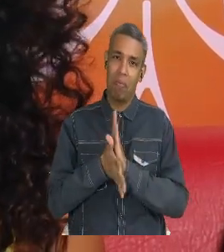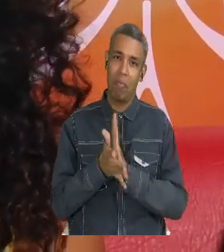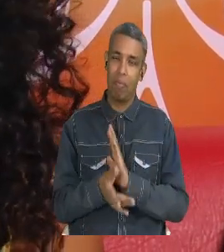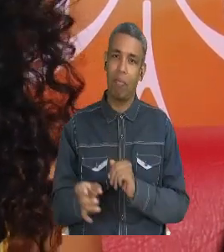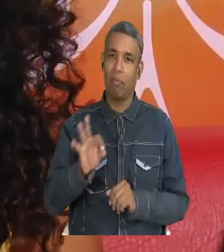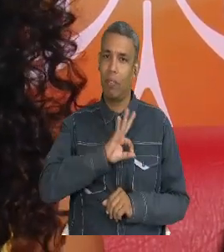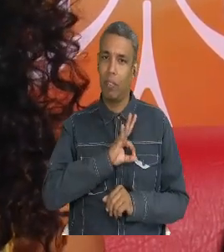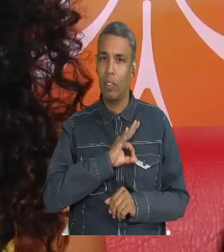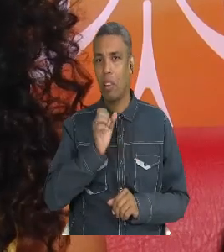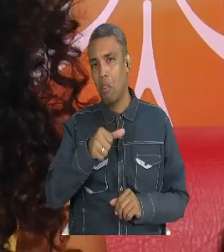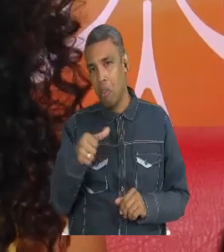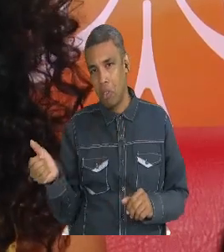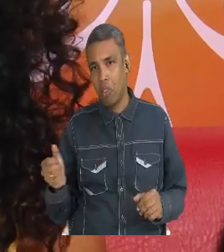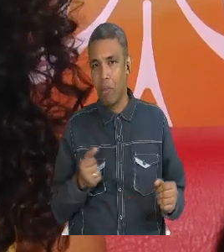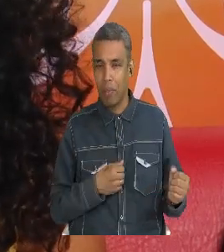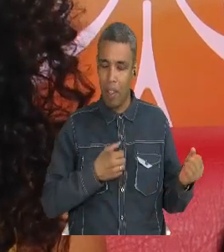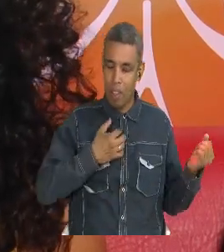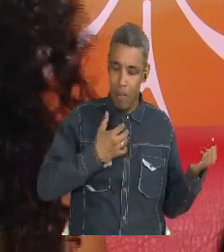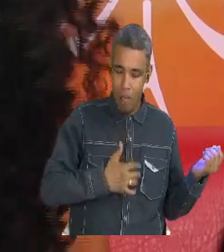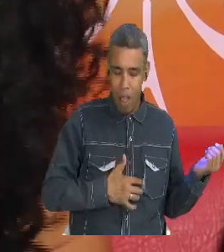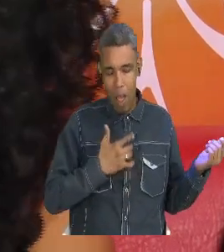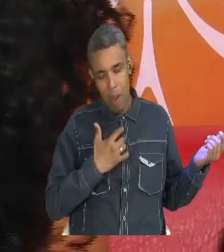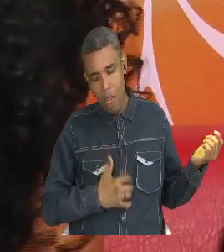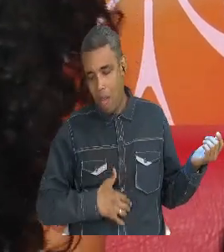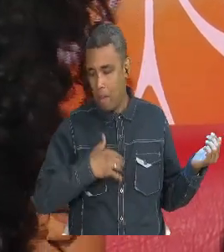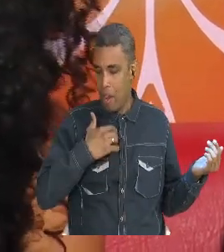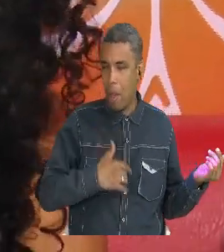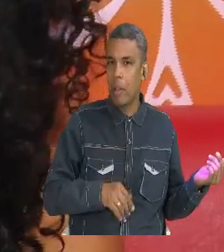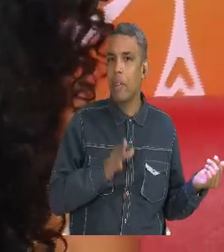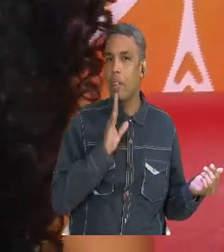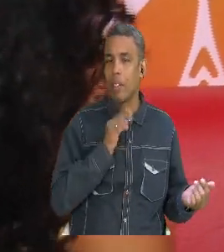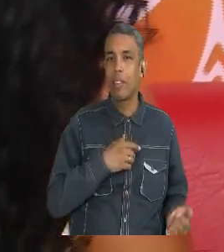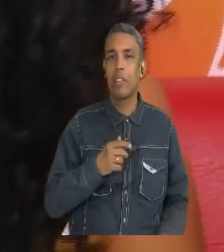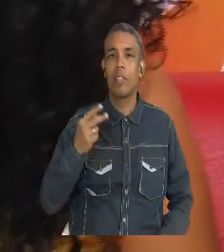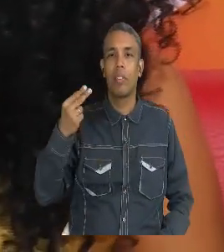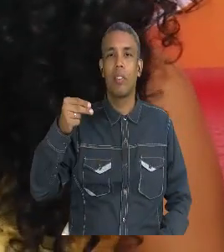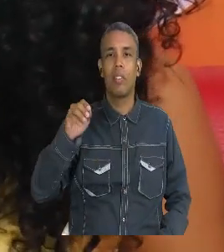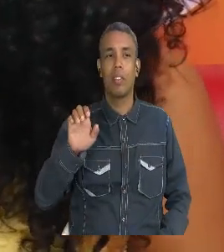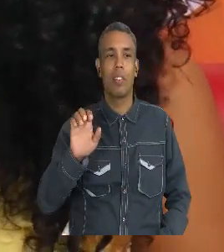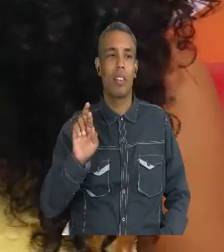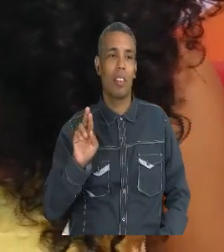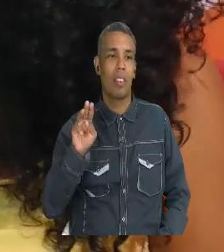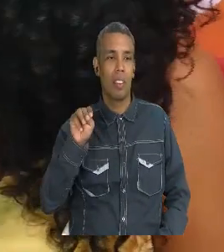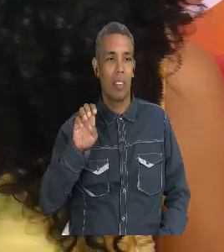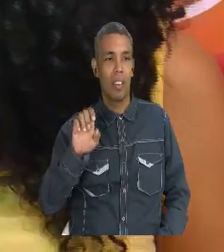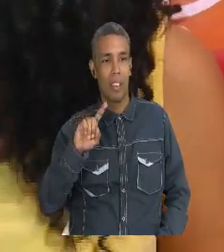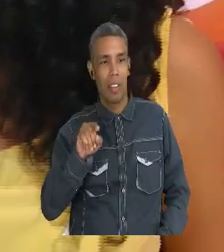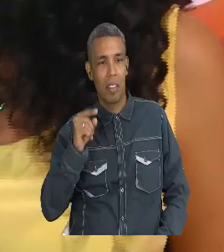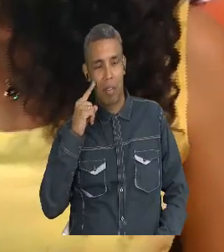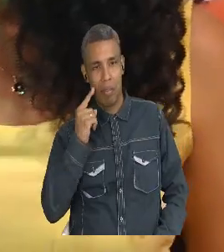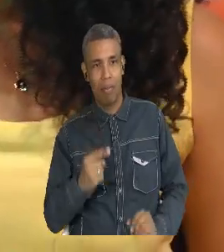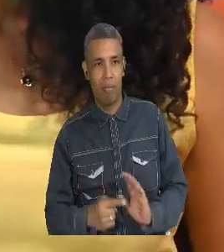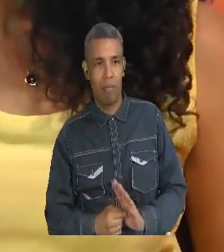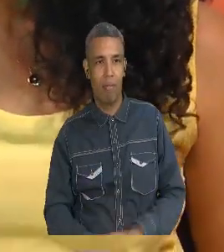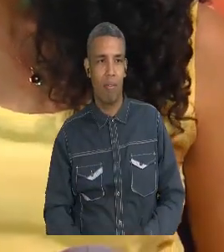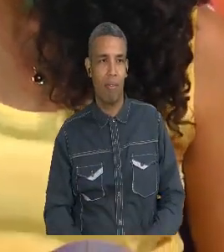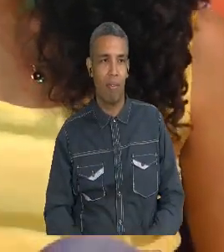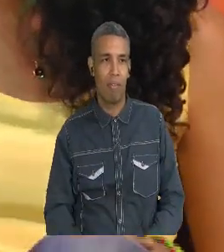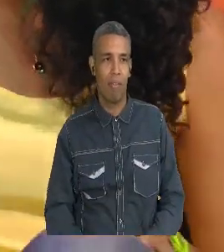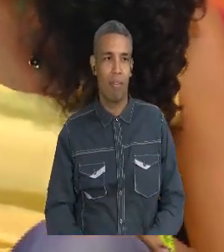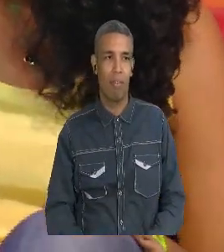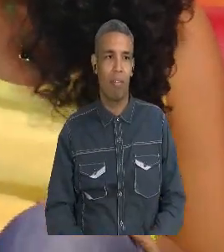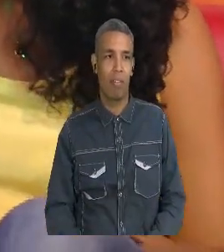otro súper artista que se va a presentar en la cervecería. Él es Hermes Rivero. Hola Hermes, bienvenido a nuestro programa. Hola, muchas